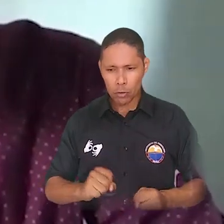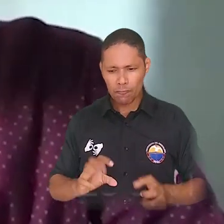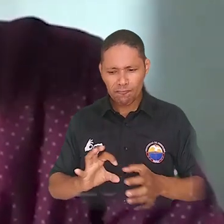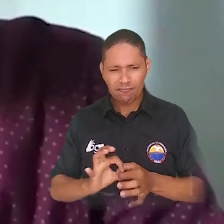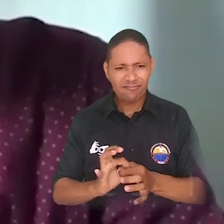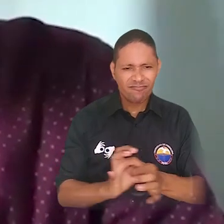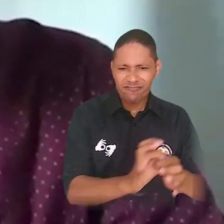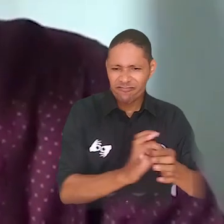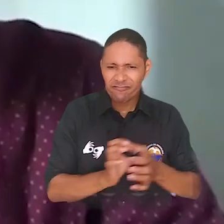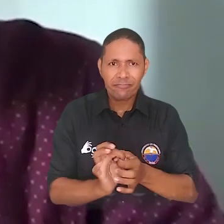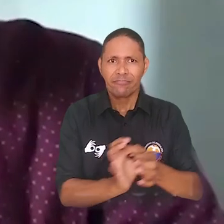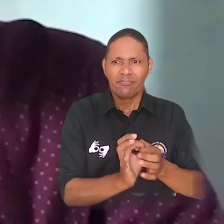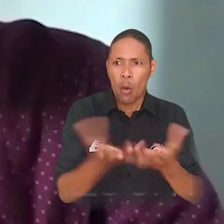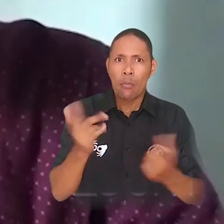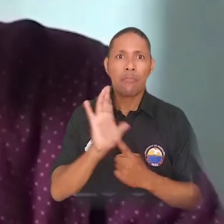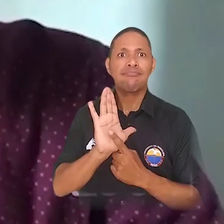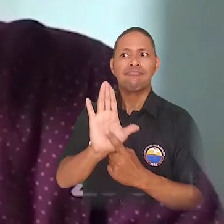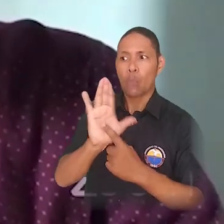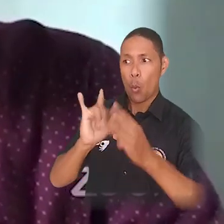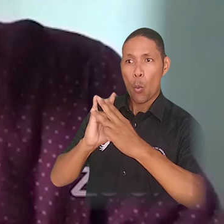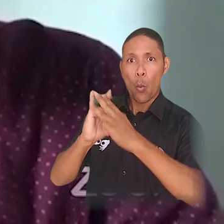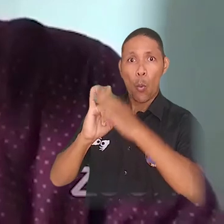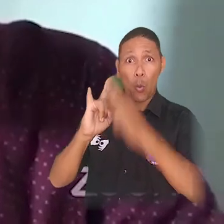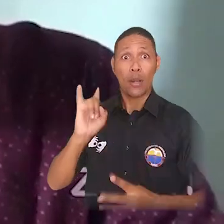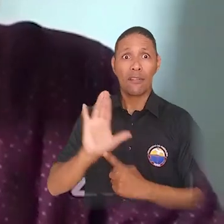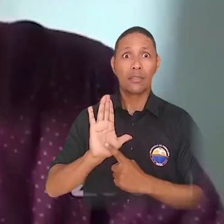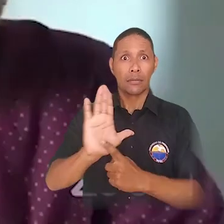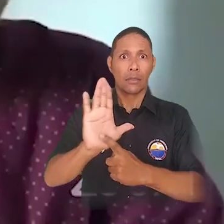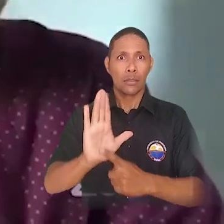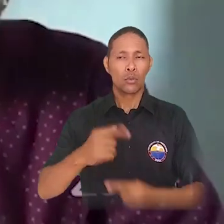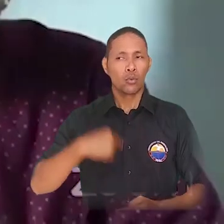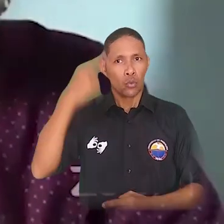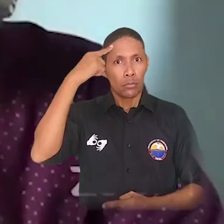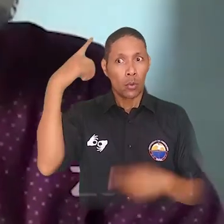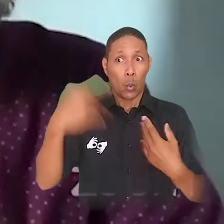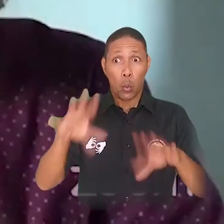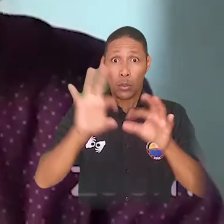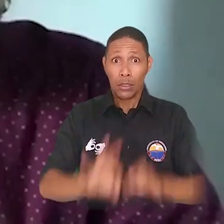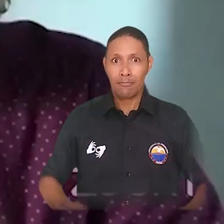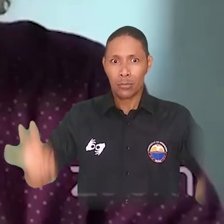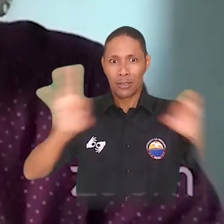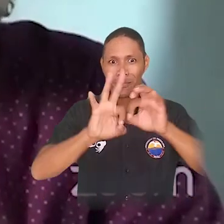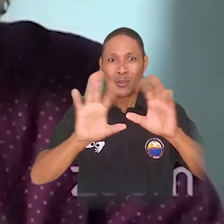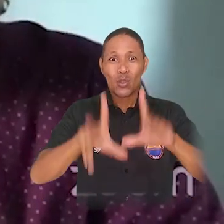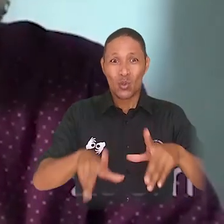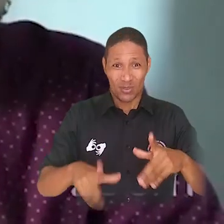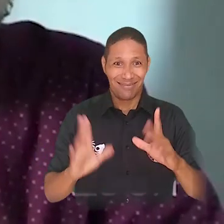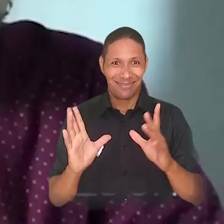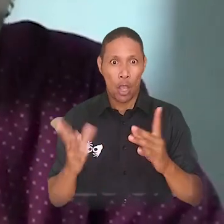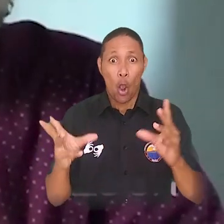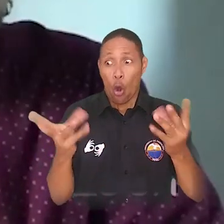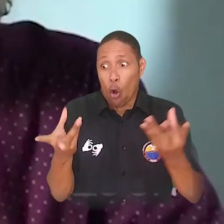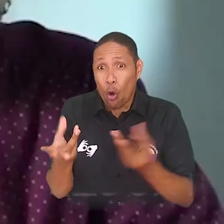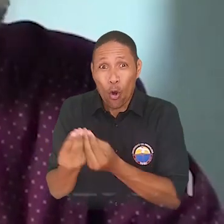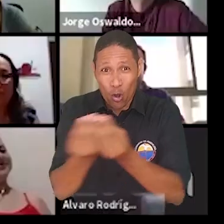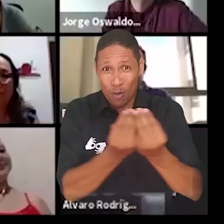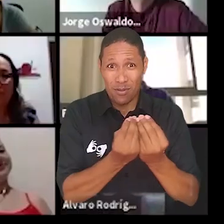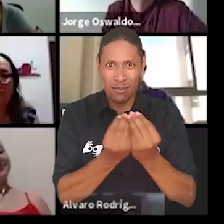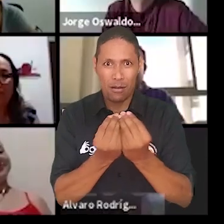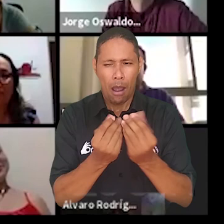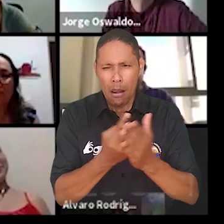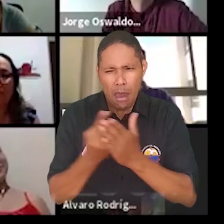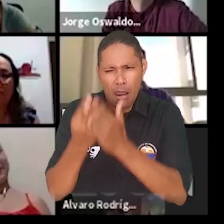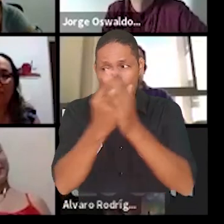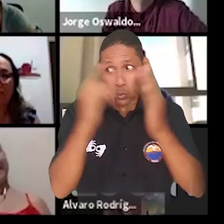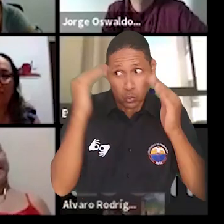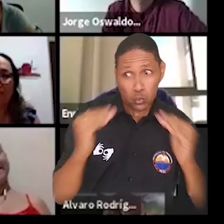ese esfuerzo mayor se ve reflejado en la universidad. A mí me parece que en buena hora el Consejo Superior y sobre todo desde